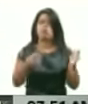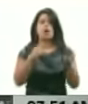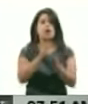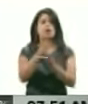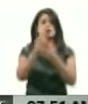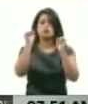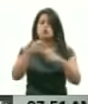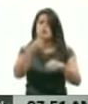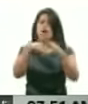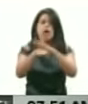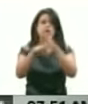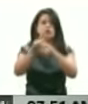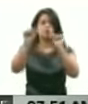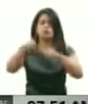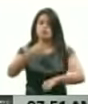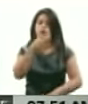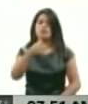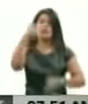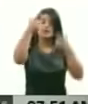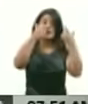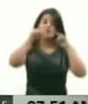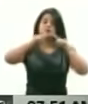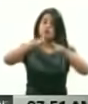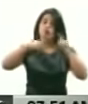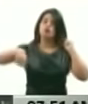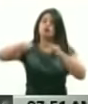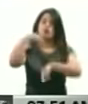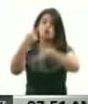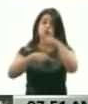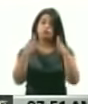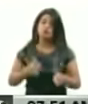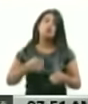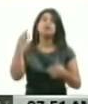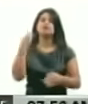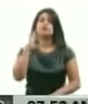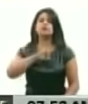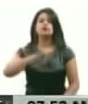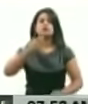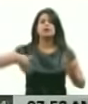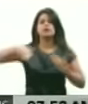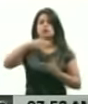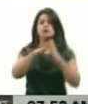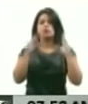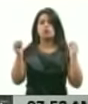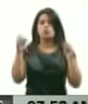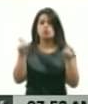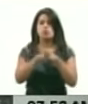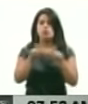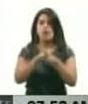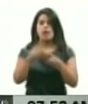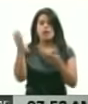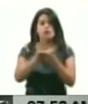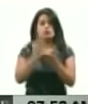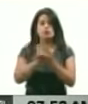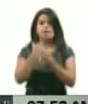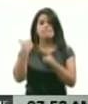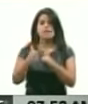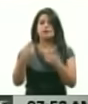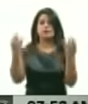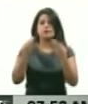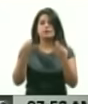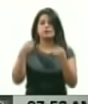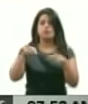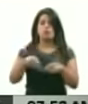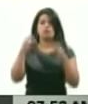ella, todo lo contrario. Hugo Chávez, el comandante supremo de la revolución, pudo socializar todo este conocimiento, promover la lectura, y hoy nuestro pueblo es más sabio